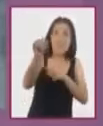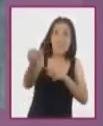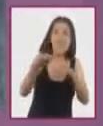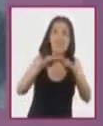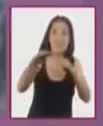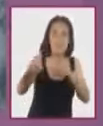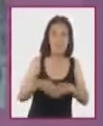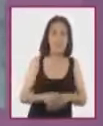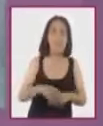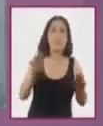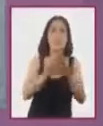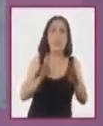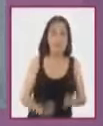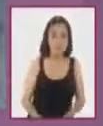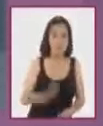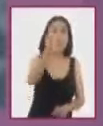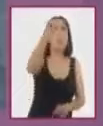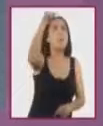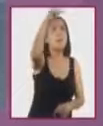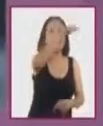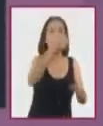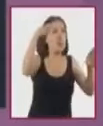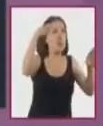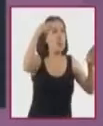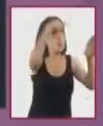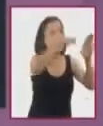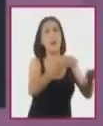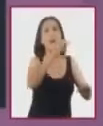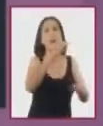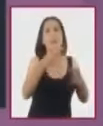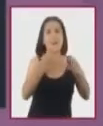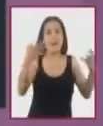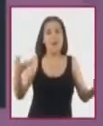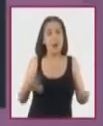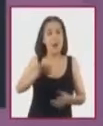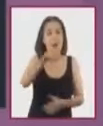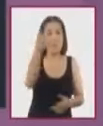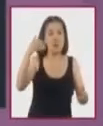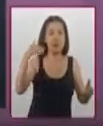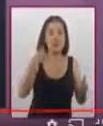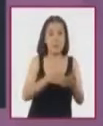que debe alcanzar un cohete espacial para salir de la Tierra es de 11.000 metros por segundo.